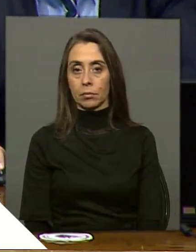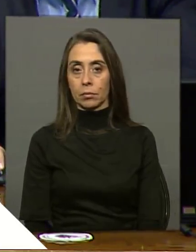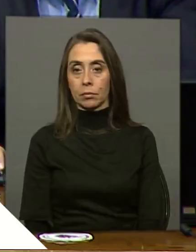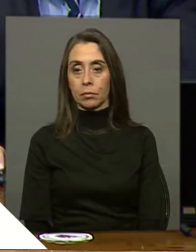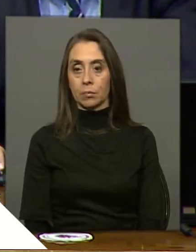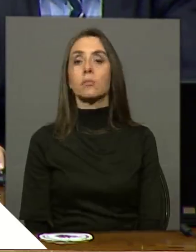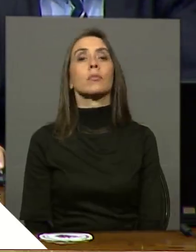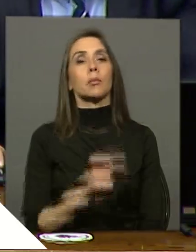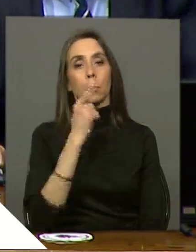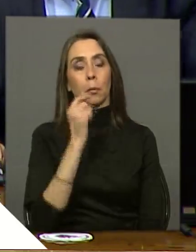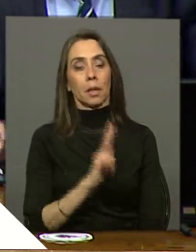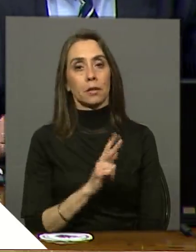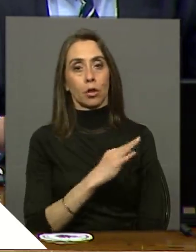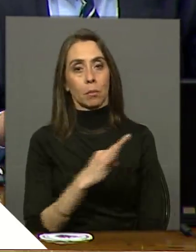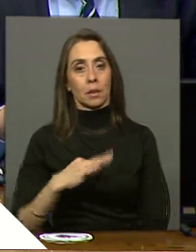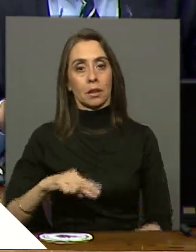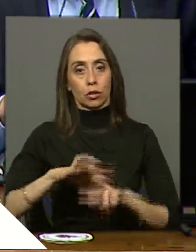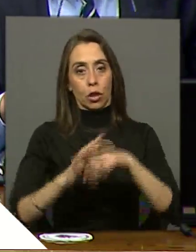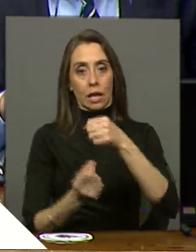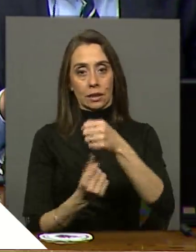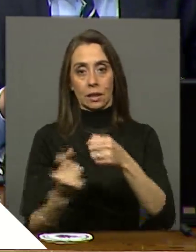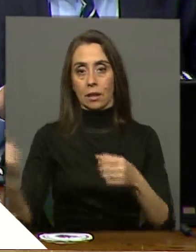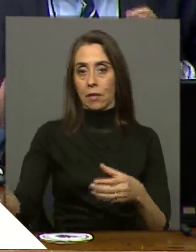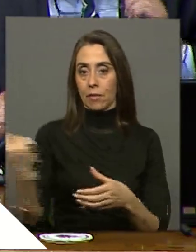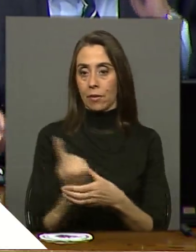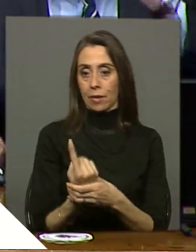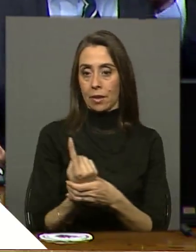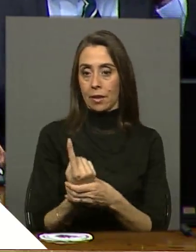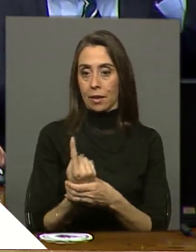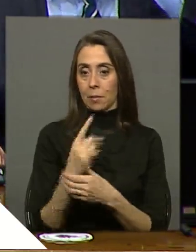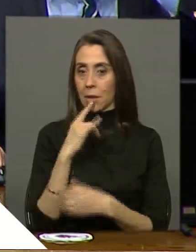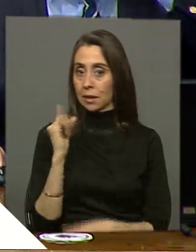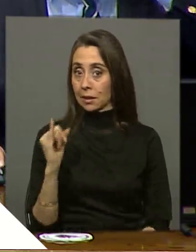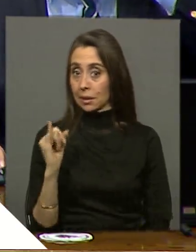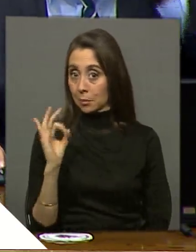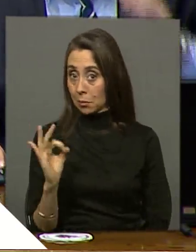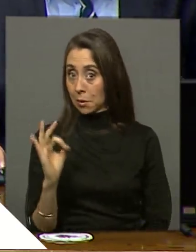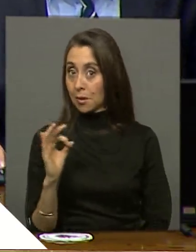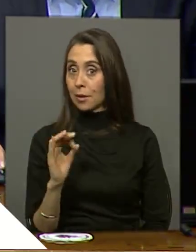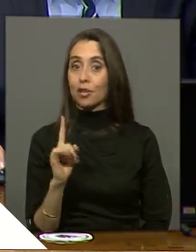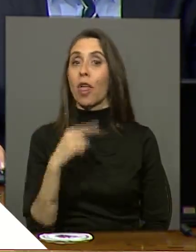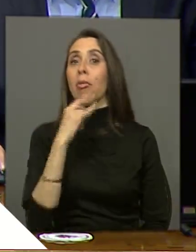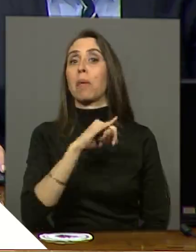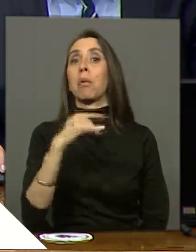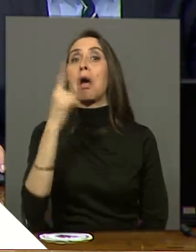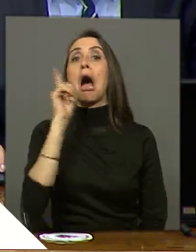El señor Ministro de Hacienda se va a incorporar, espero que no me desmienta. Le ofrezco